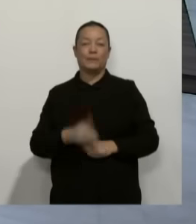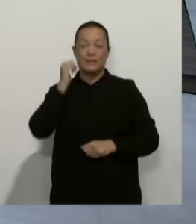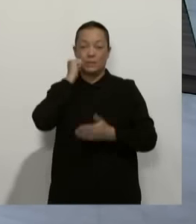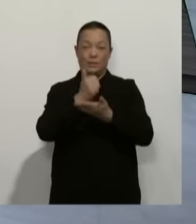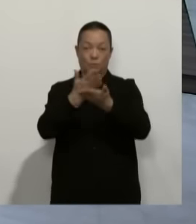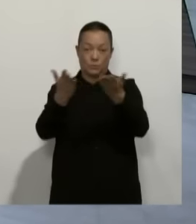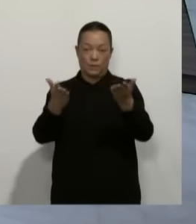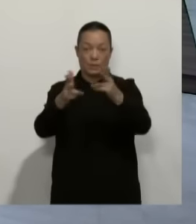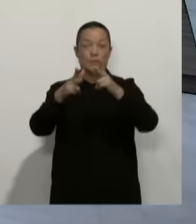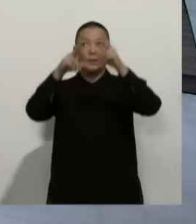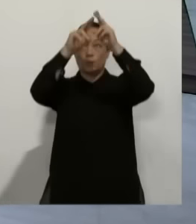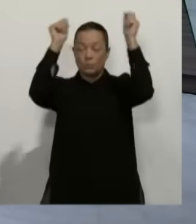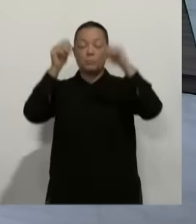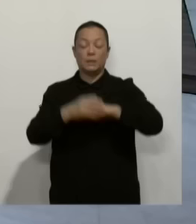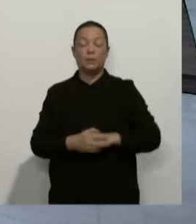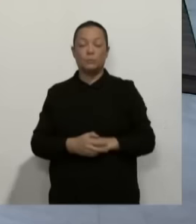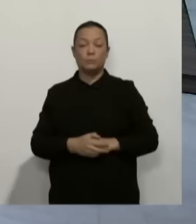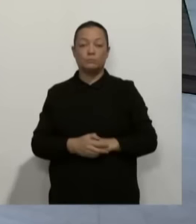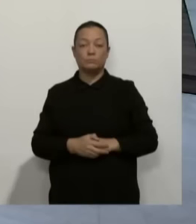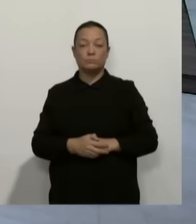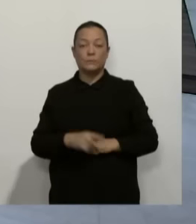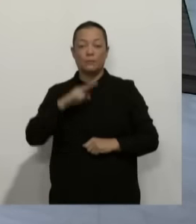Señor. El Señor esté con ustedes.